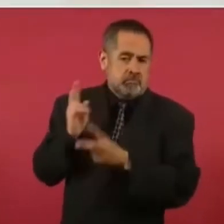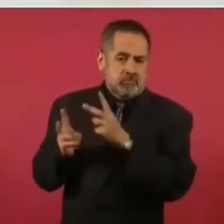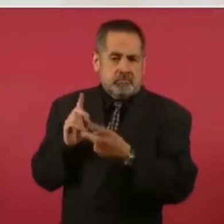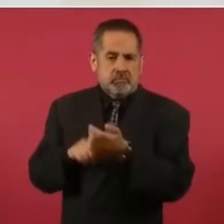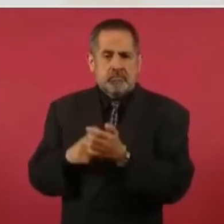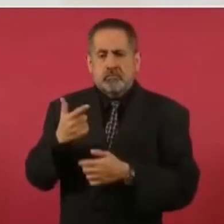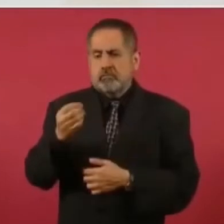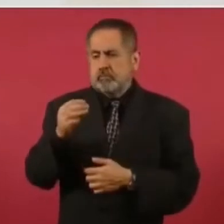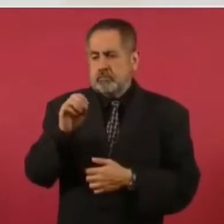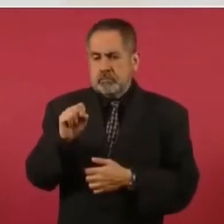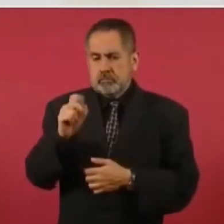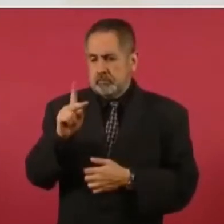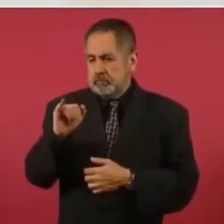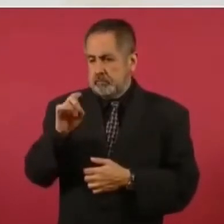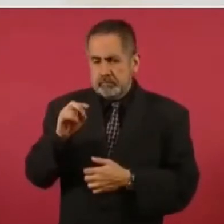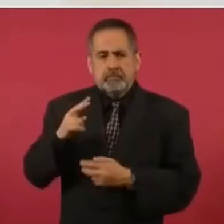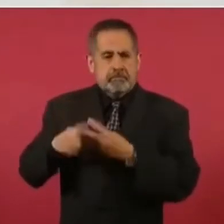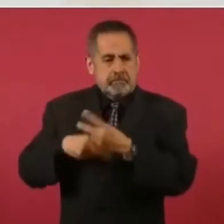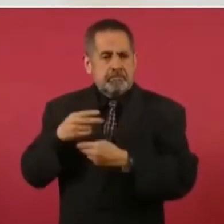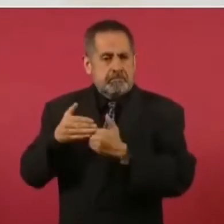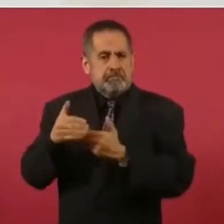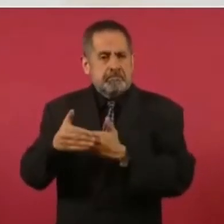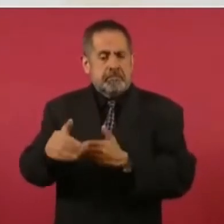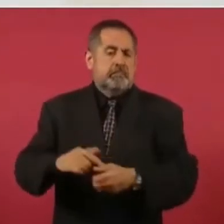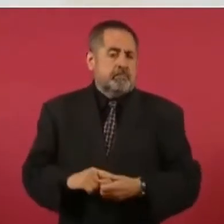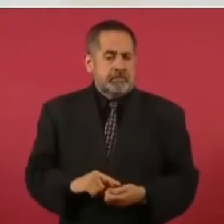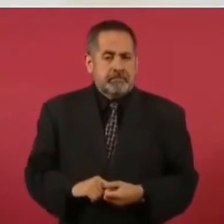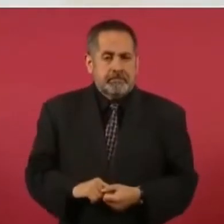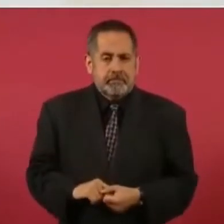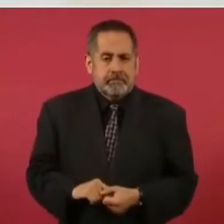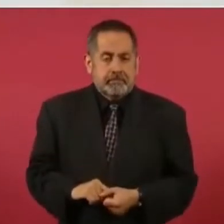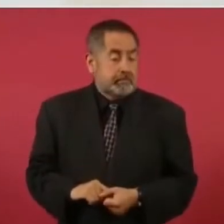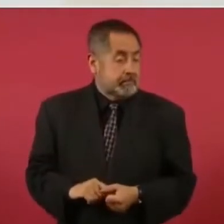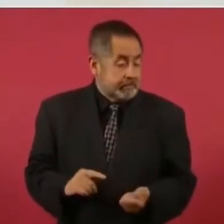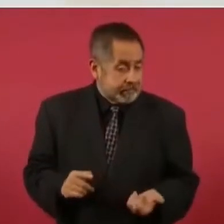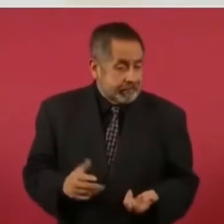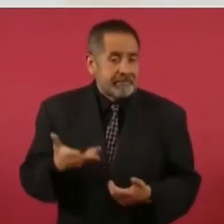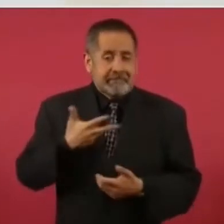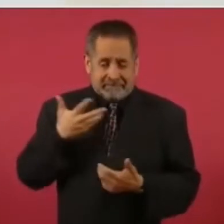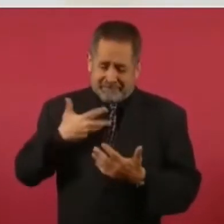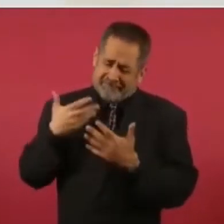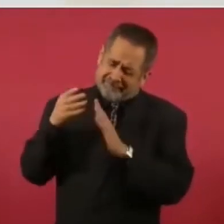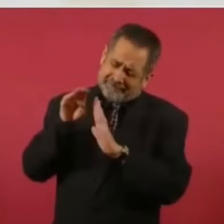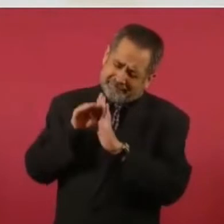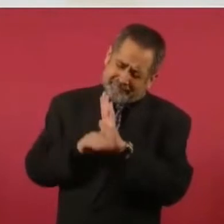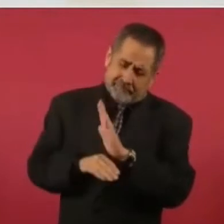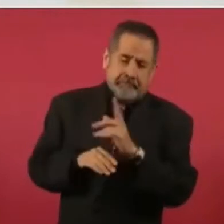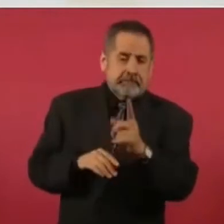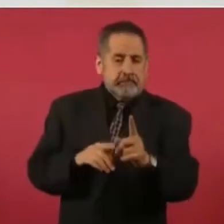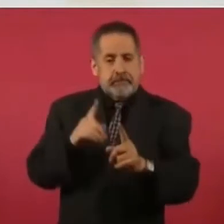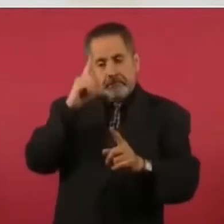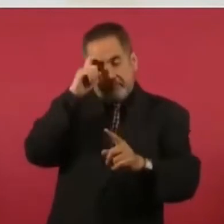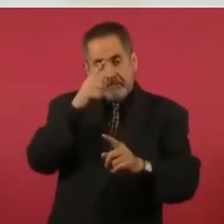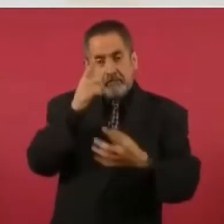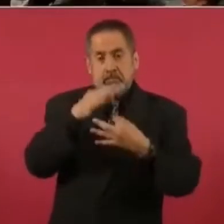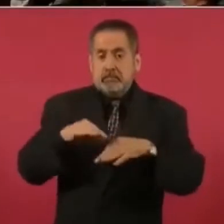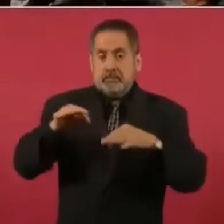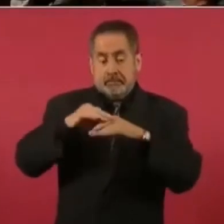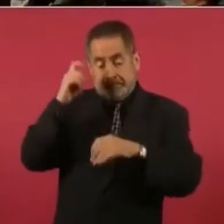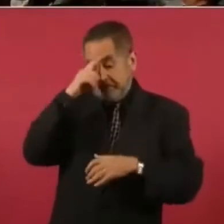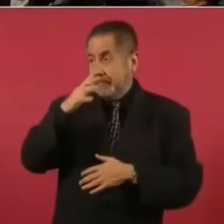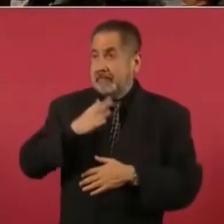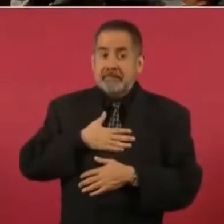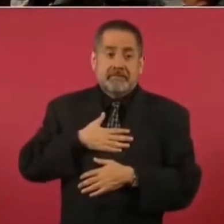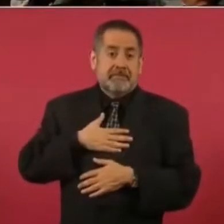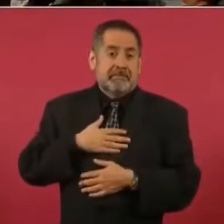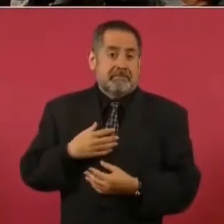Gómez Piedra y vamos a avanzar. Miren, yo creo que este es el reto más grande que yo he tenido